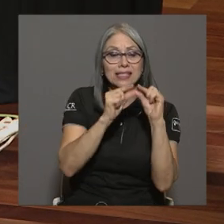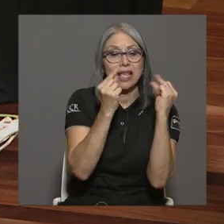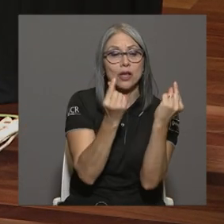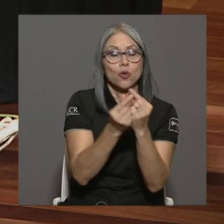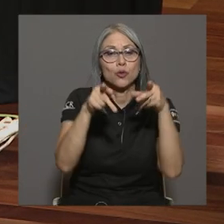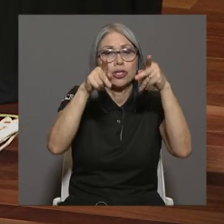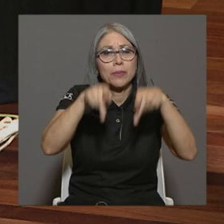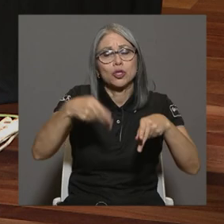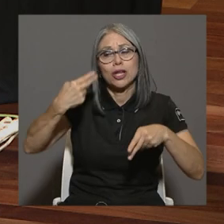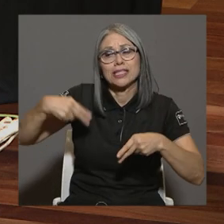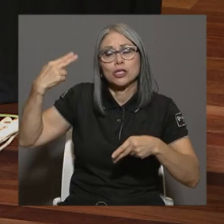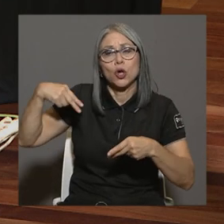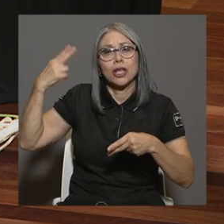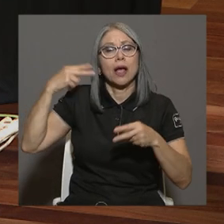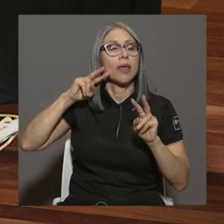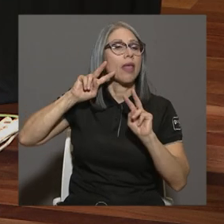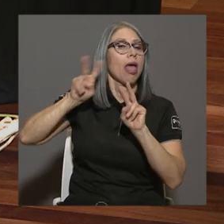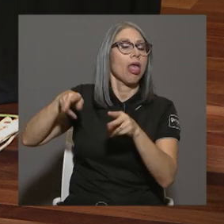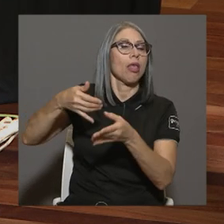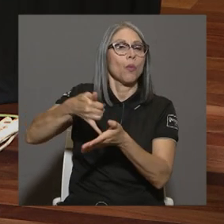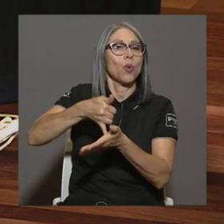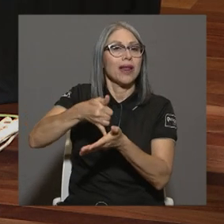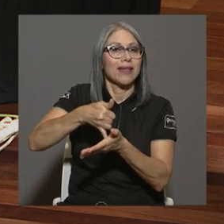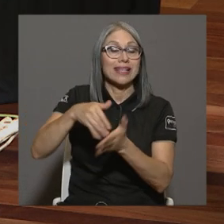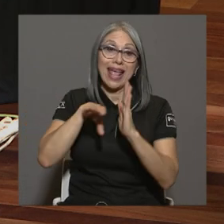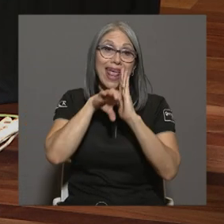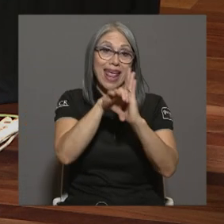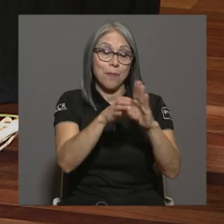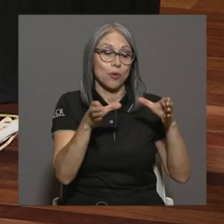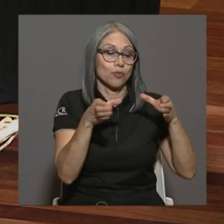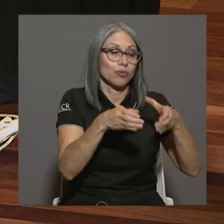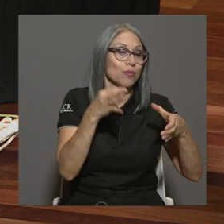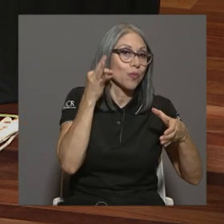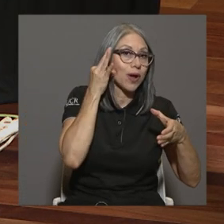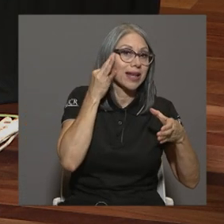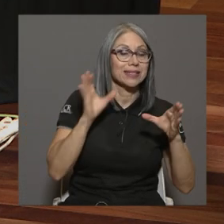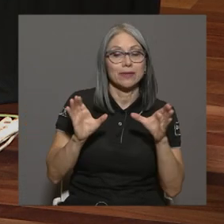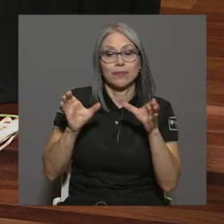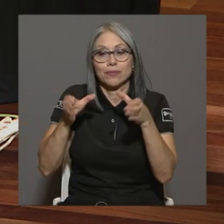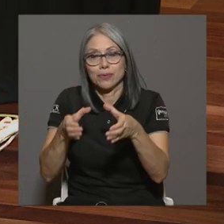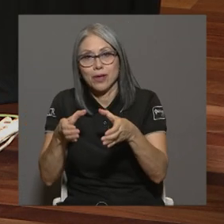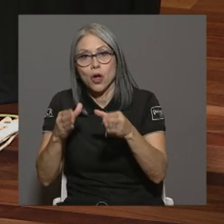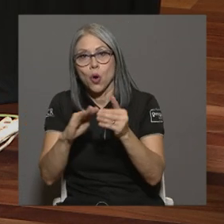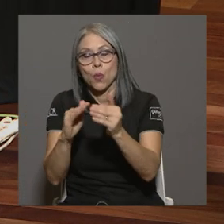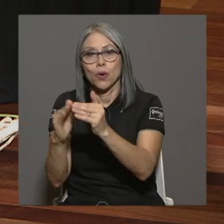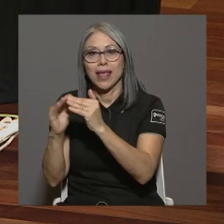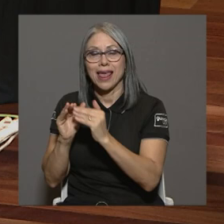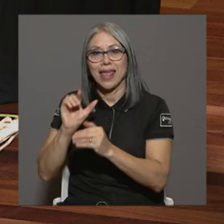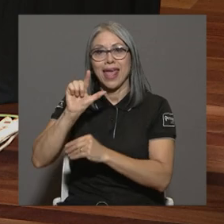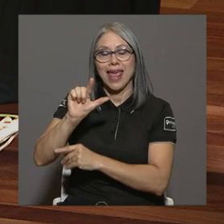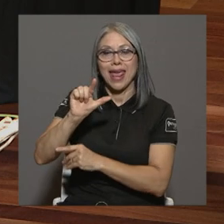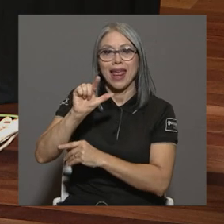históricamente vulnerabilizadas, como las mujeres y la comunidad